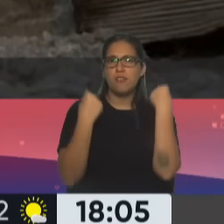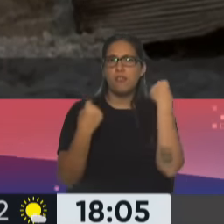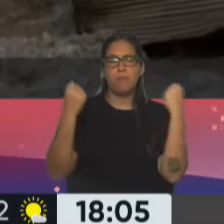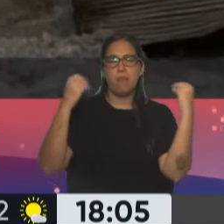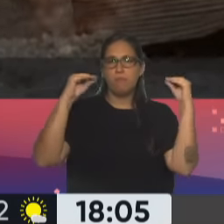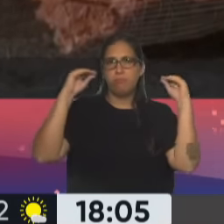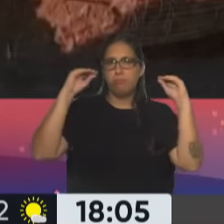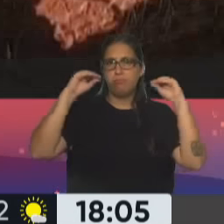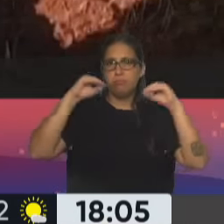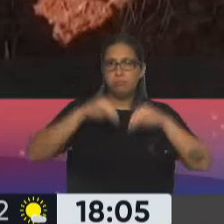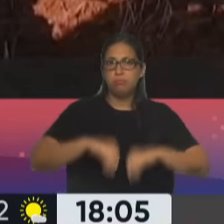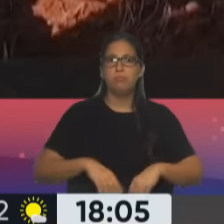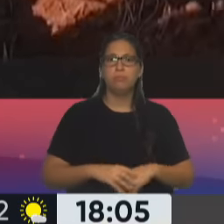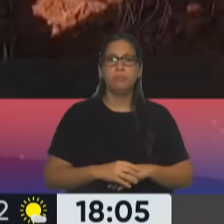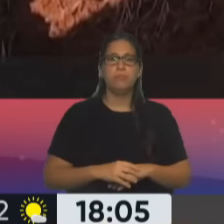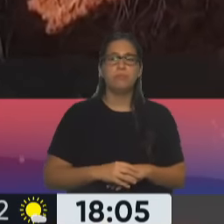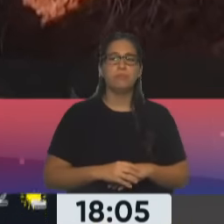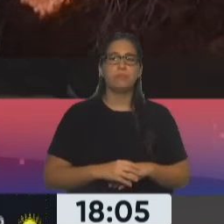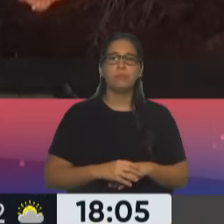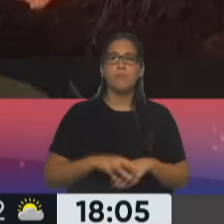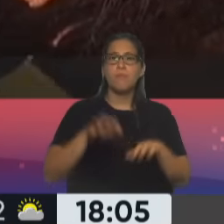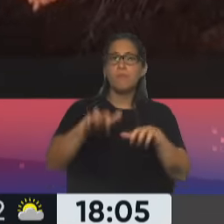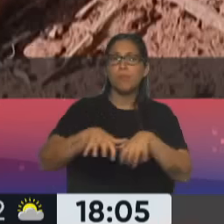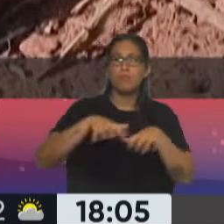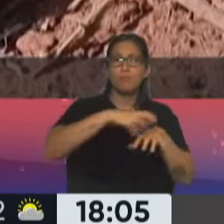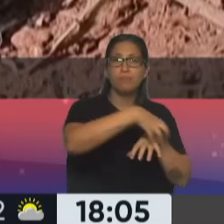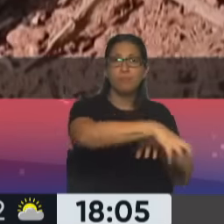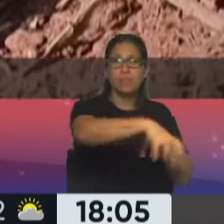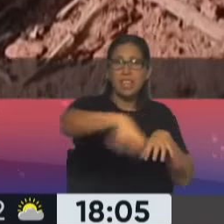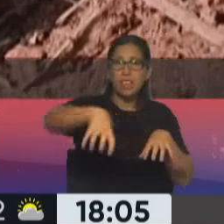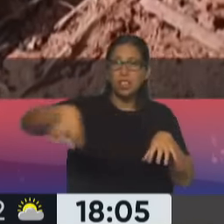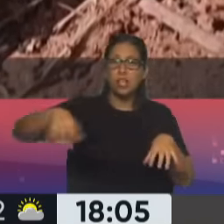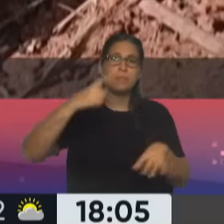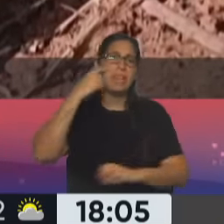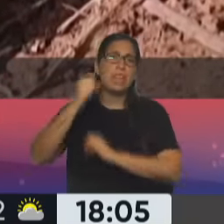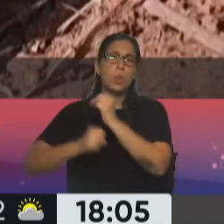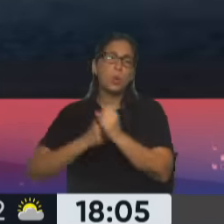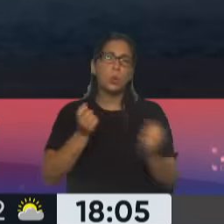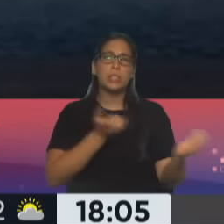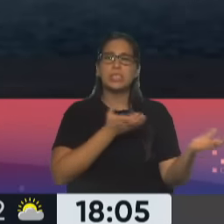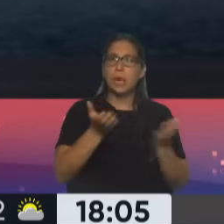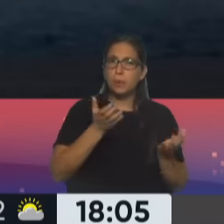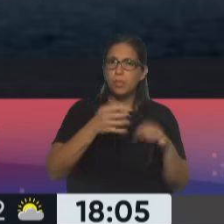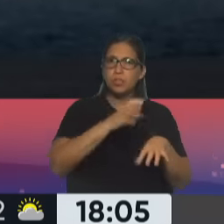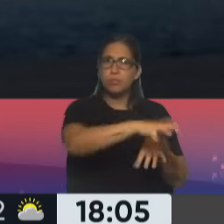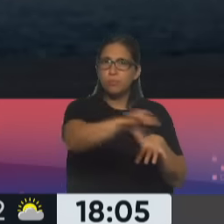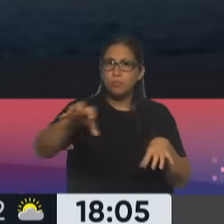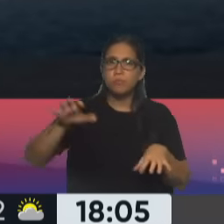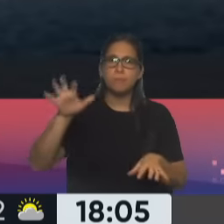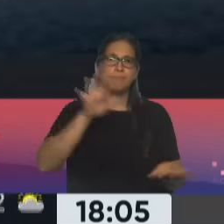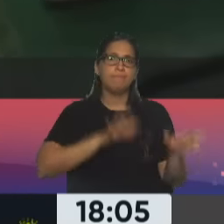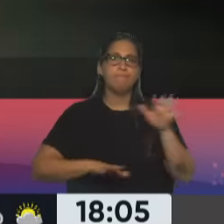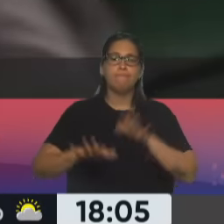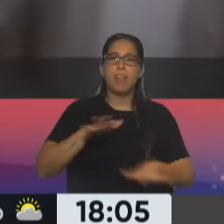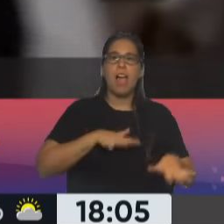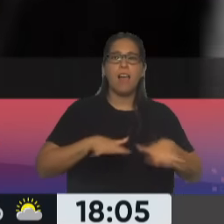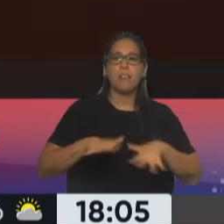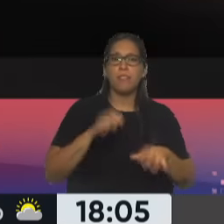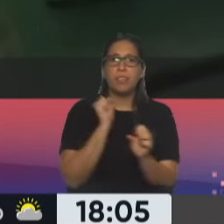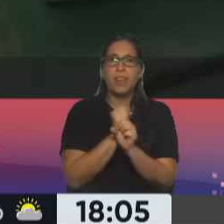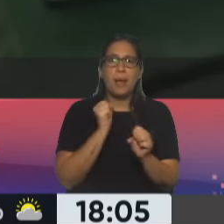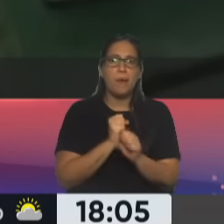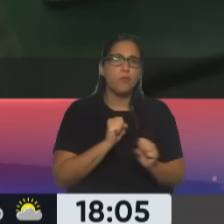frágil. Diferentes sectores productivos como agricultura, industria y servicios suspendieron o redujeron sus operaciones